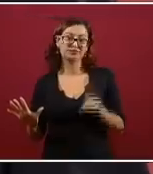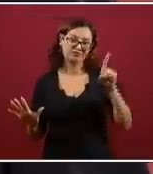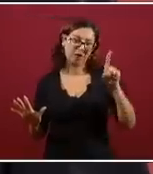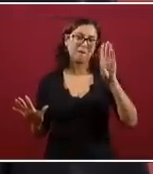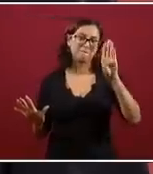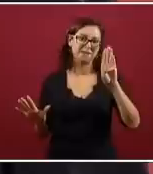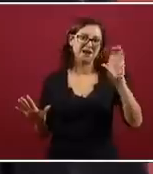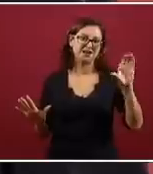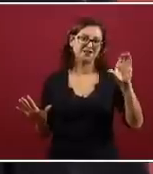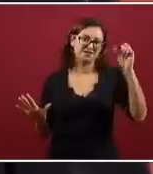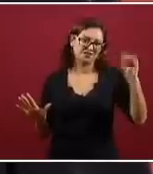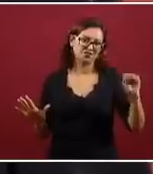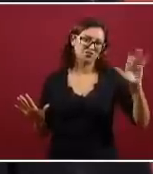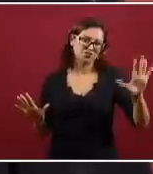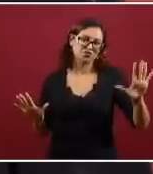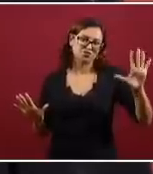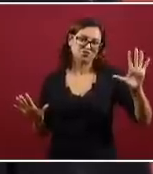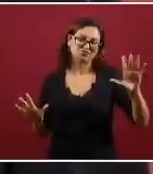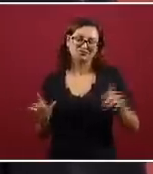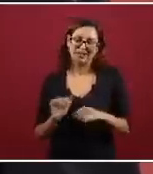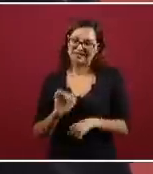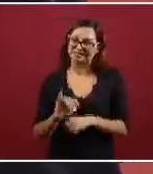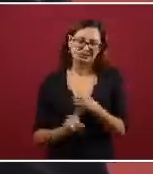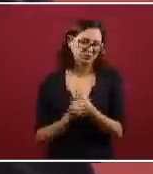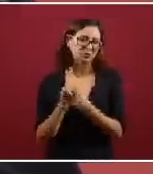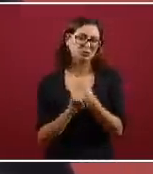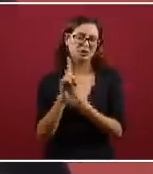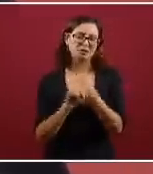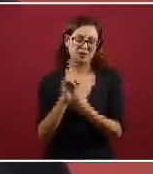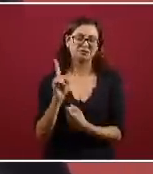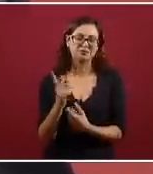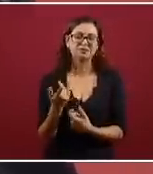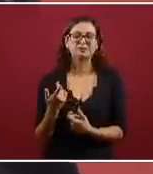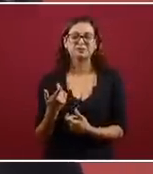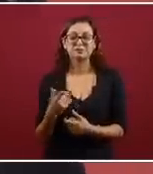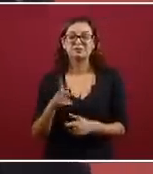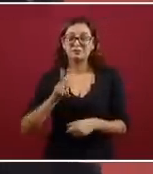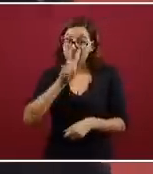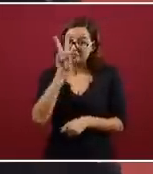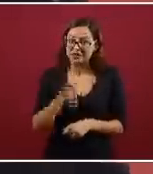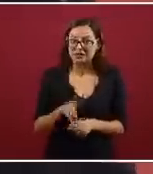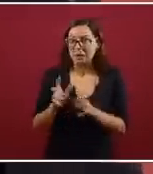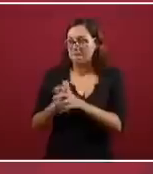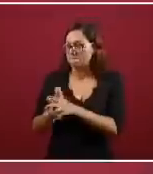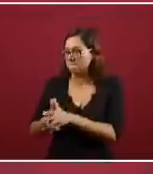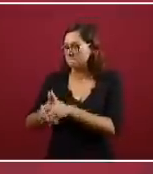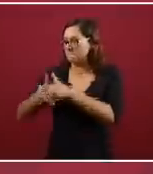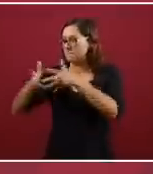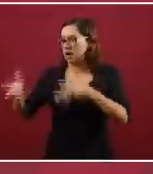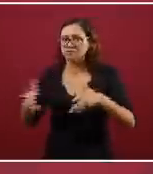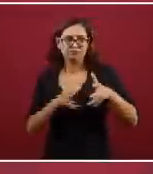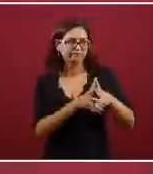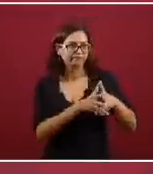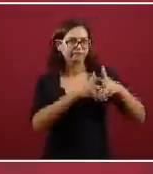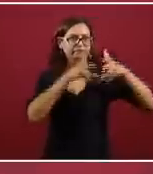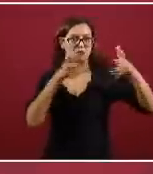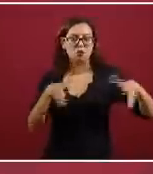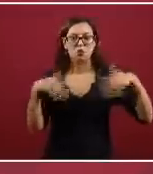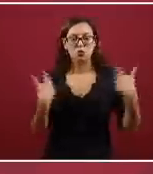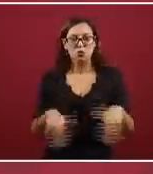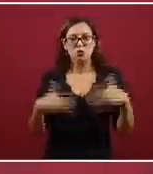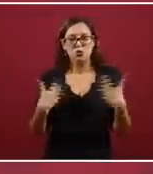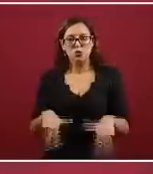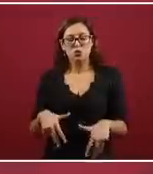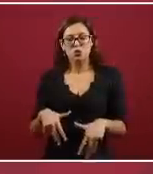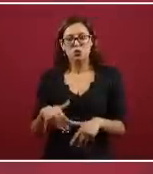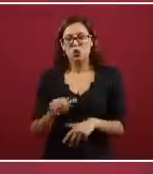Baja California Sur, que en efecto está creciendo más que ningún otro estado